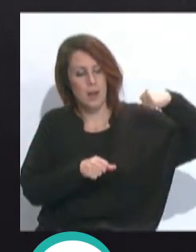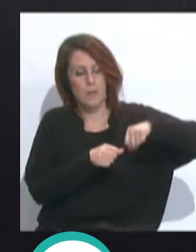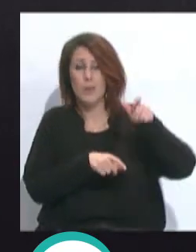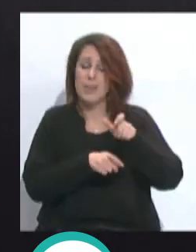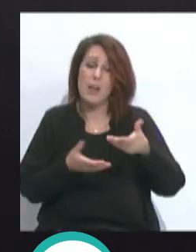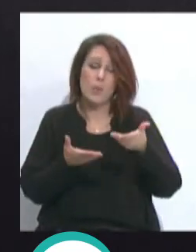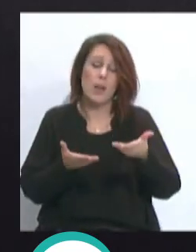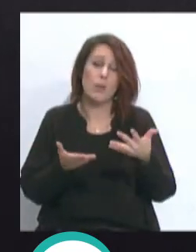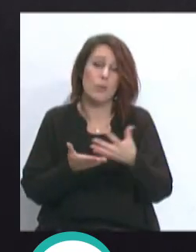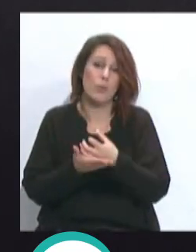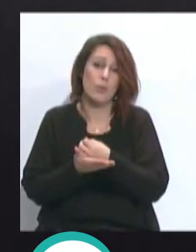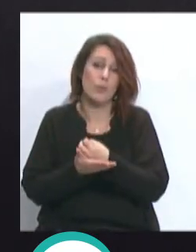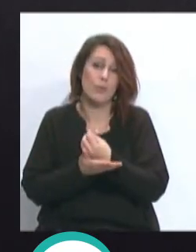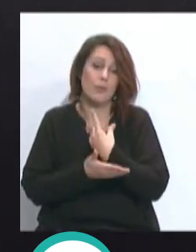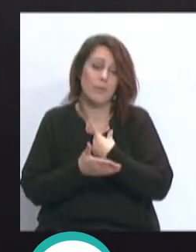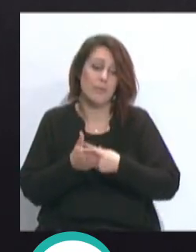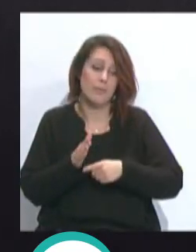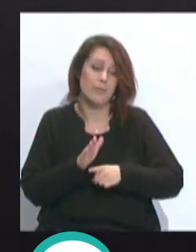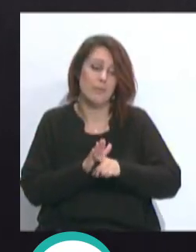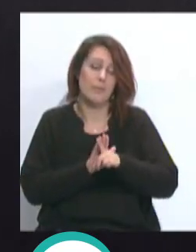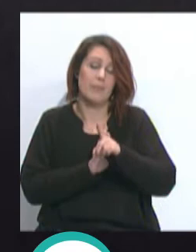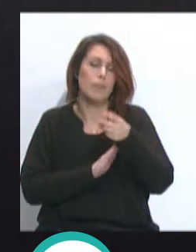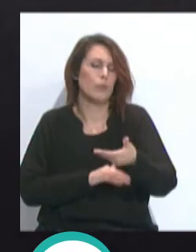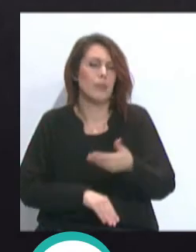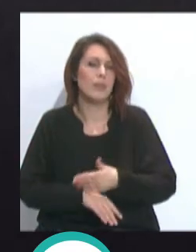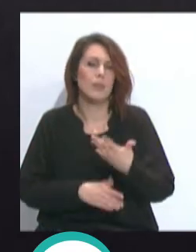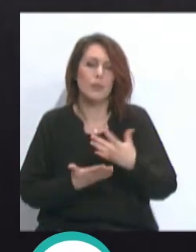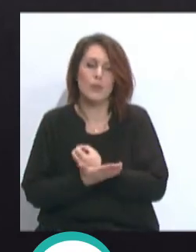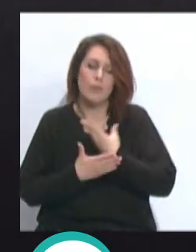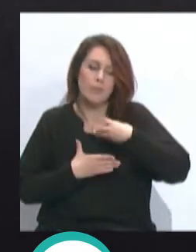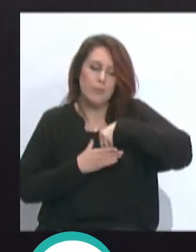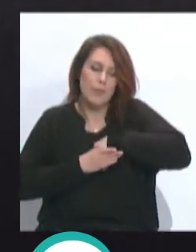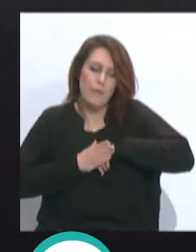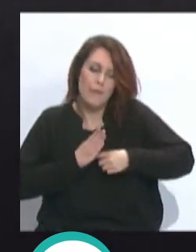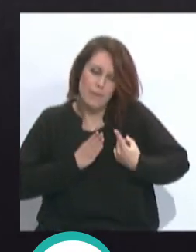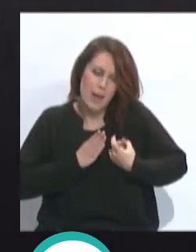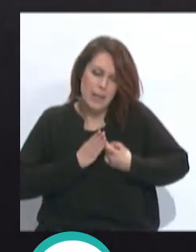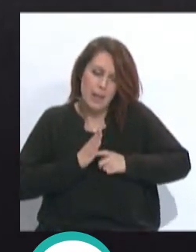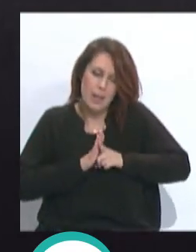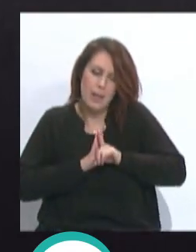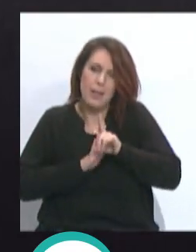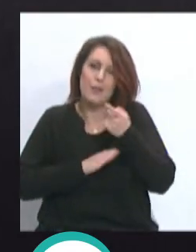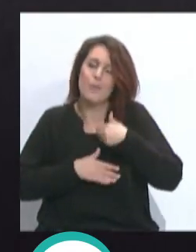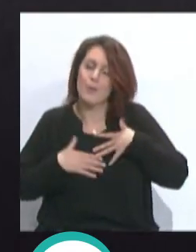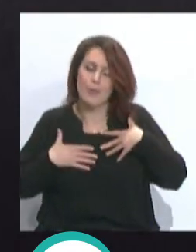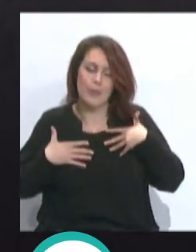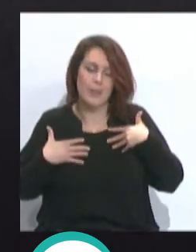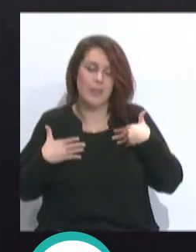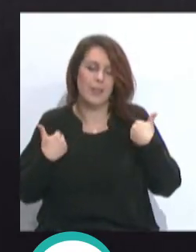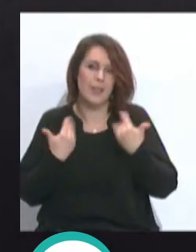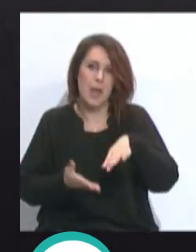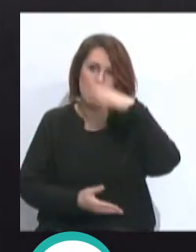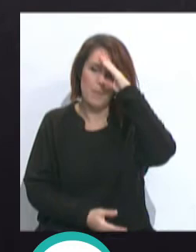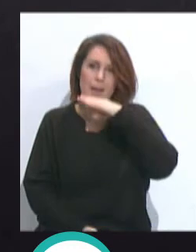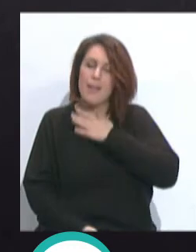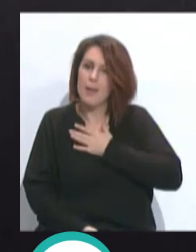todo lo que has crecido, que es muy importante, todo lo que te queda todavía por crecer, ¿no? Estoy muy emocionada, se lo he dedicado a mi